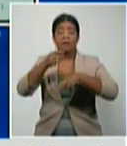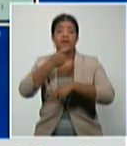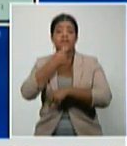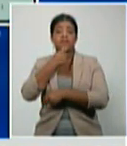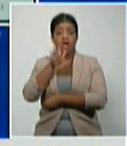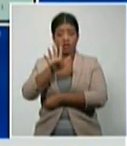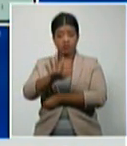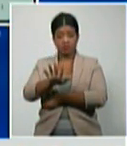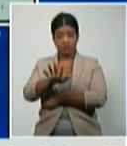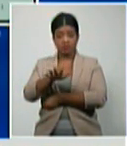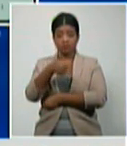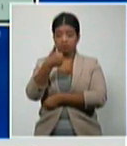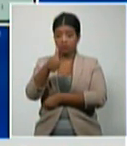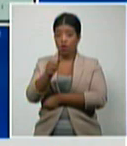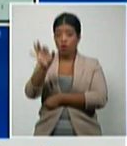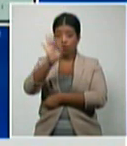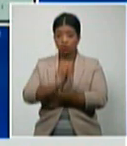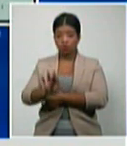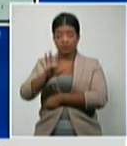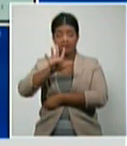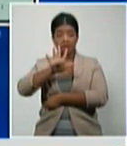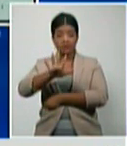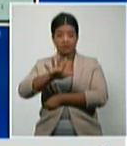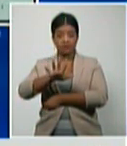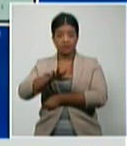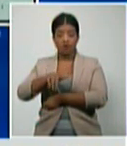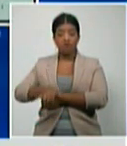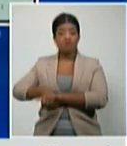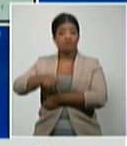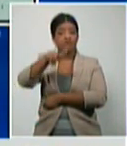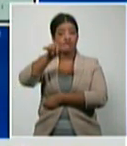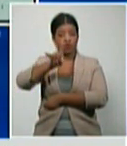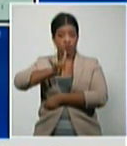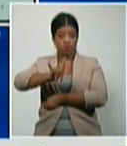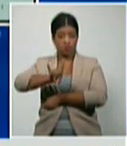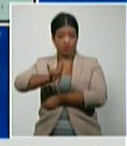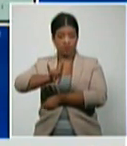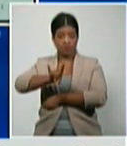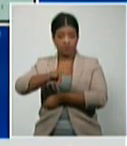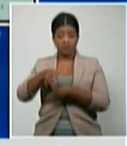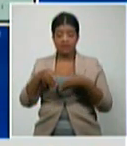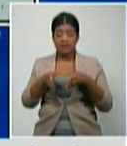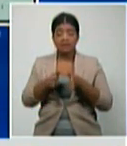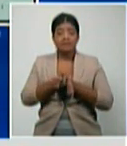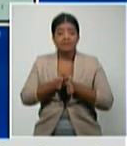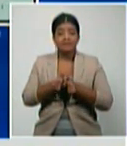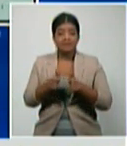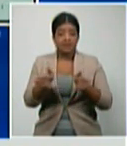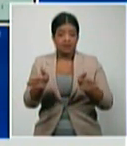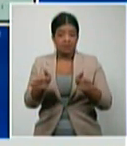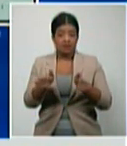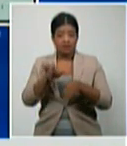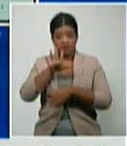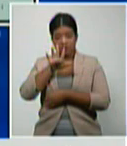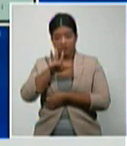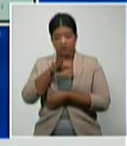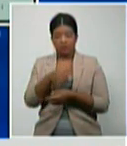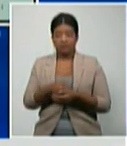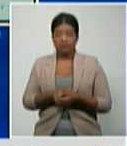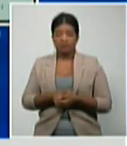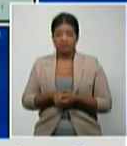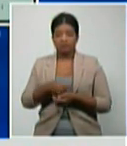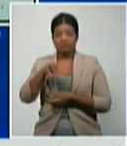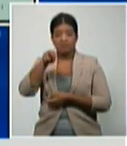de octubre, 5. De Boyeros, 9. De San Miguel del Padrón, 5. De Marianao,